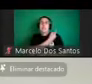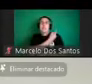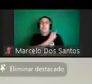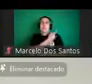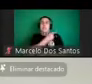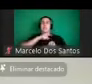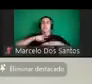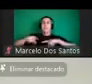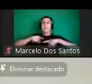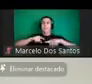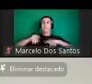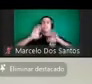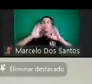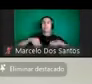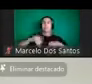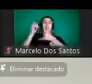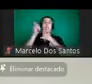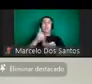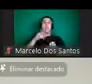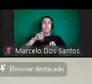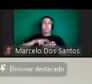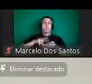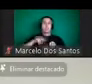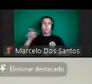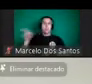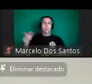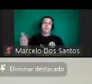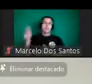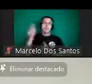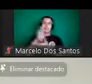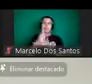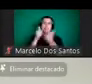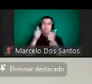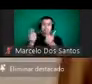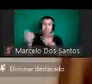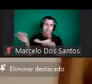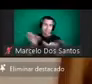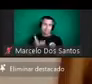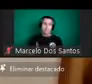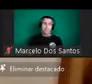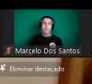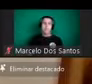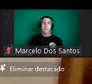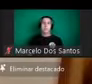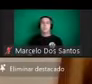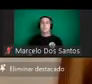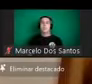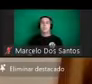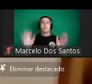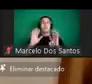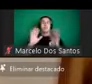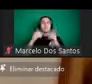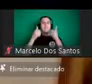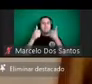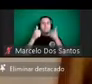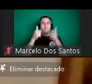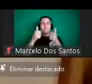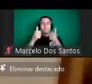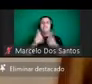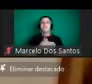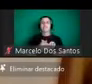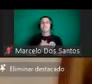Fundación Saraqui. Va ella de Pan de Carú, doña Viana Eliseche. Buenas tardes, ¿cómo están ustedes? Muy bien.